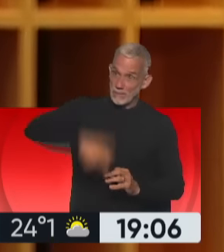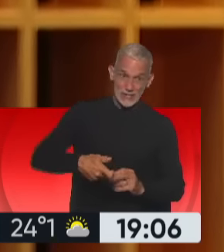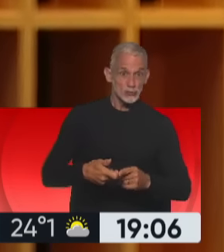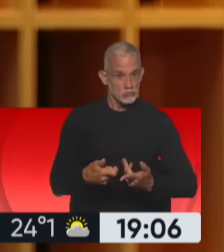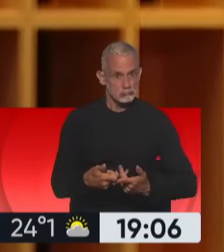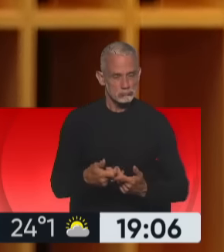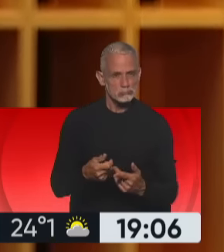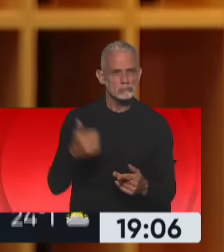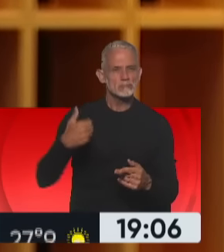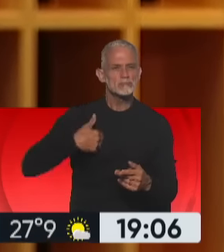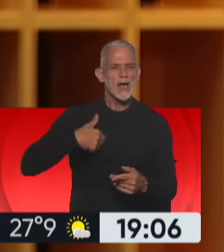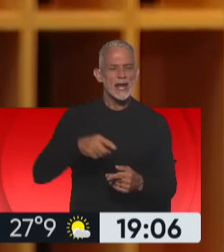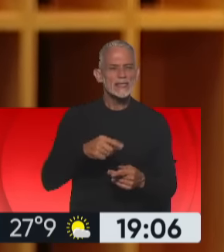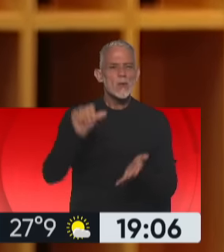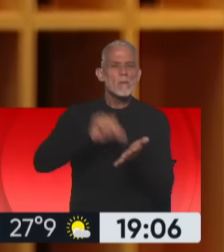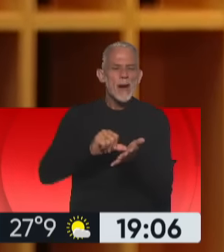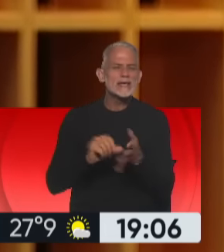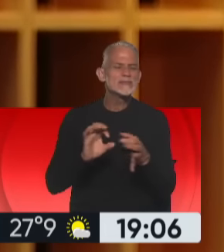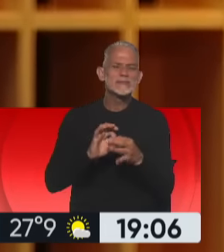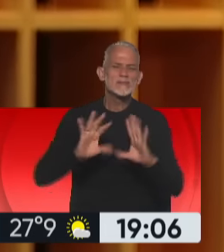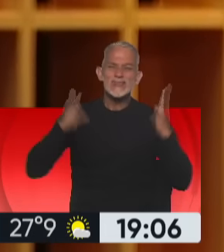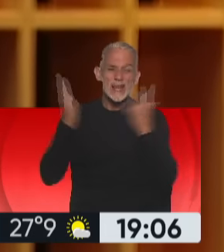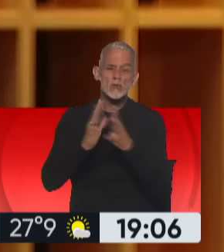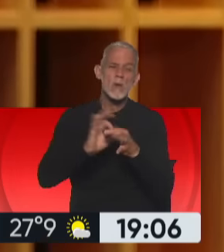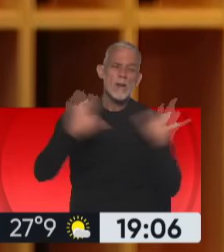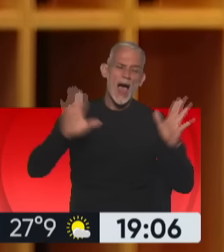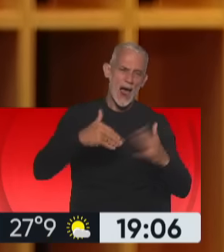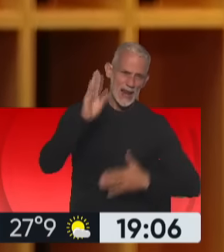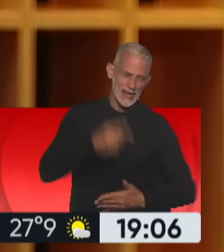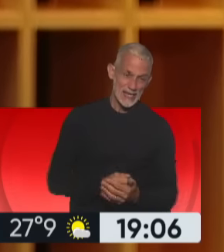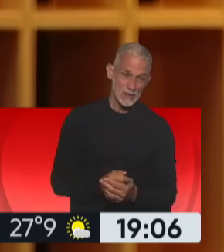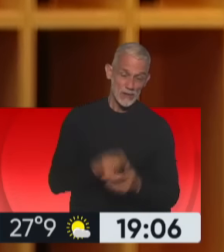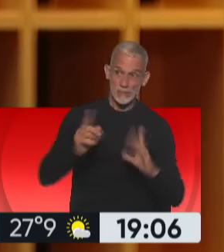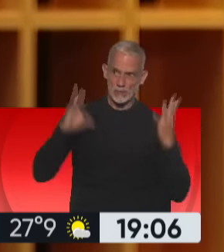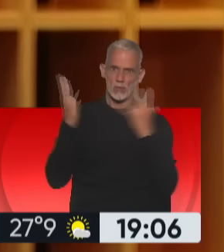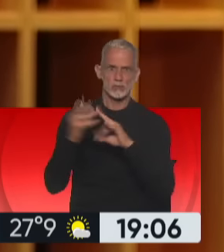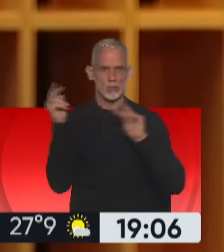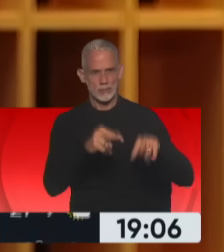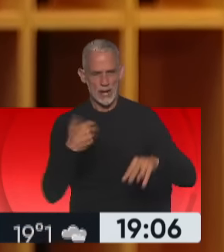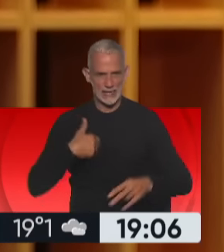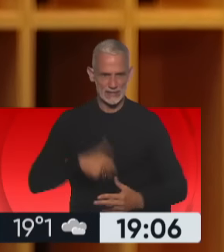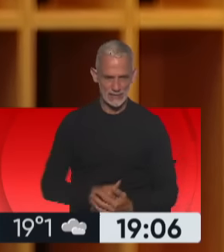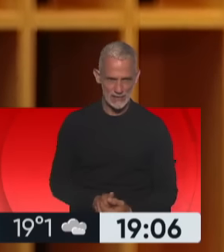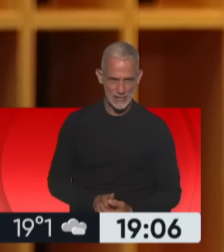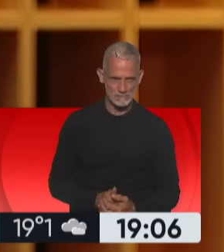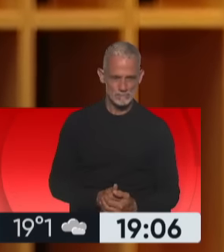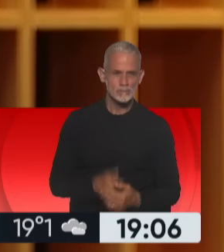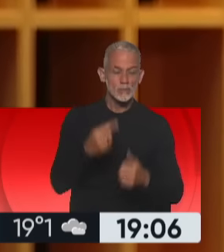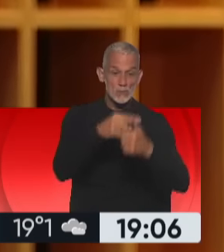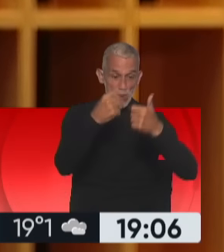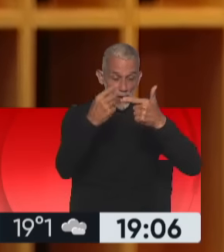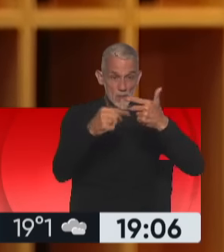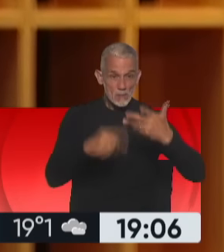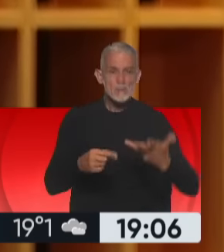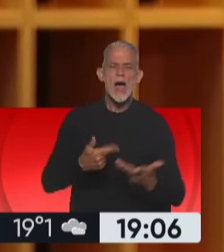que va camino a ser el país más libre del mundo y volverse un faro global. De todos estos